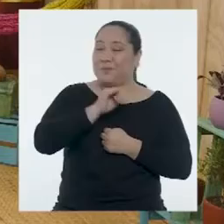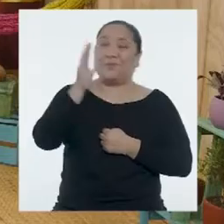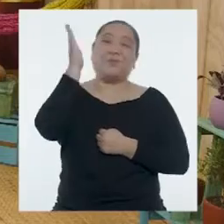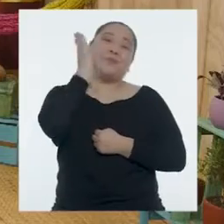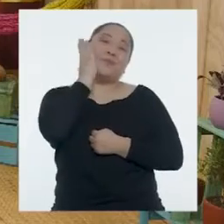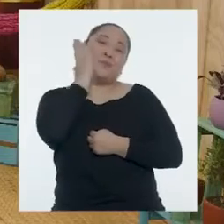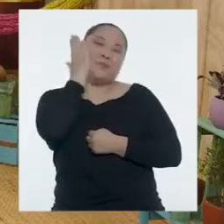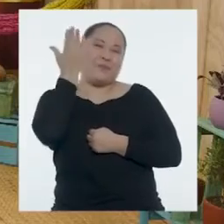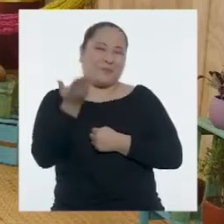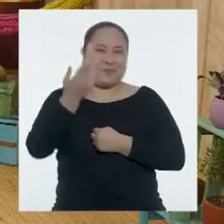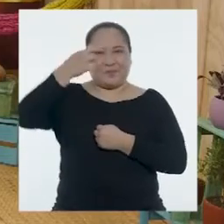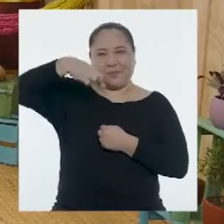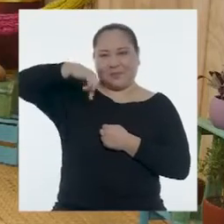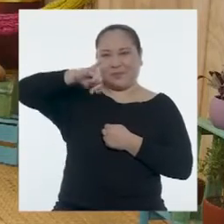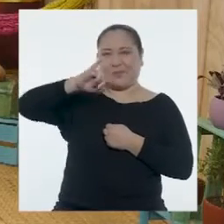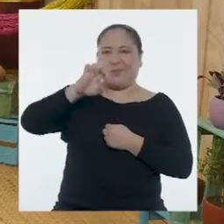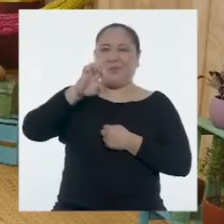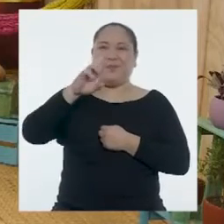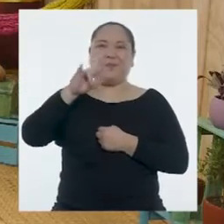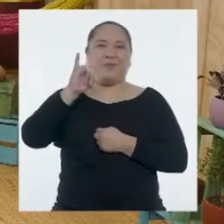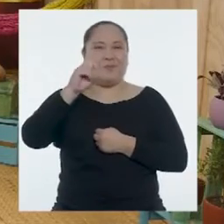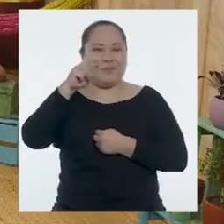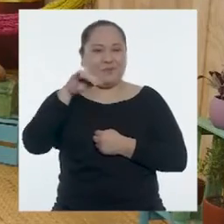como la mamá de Pierina.